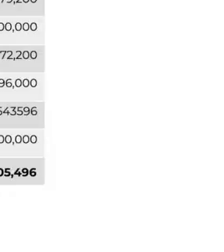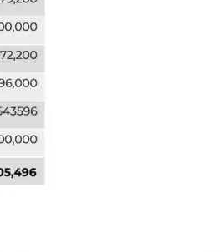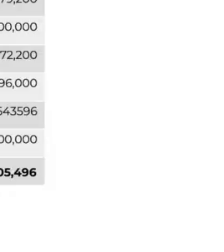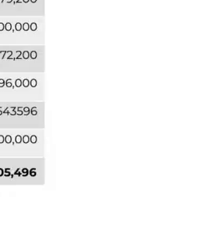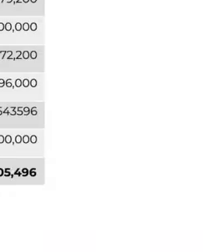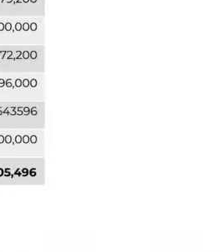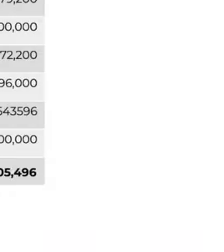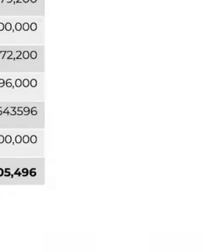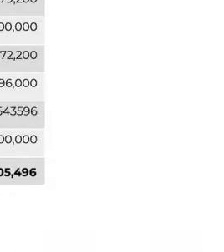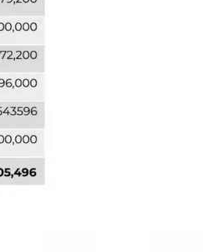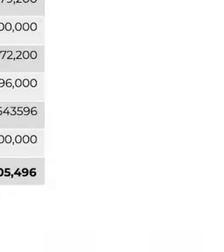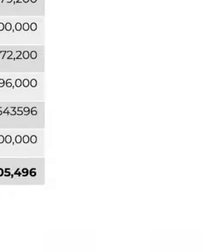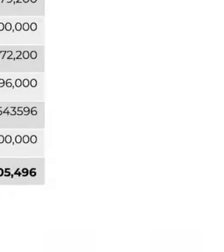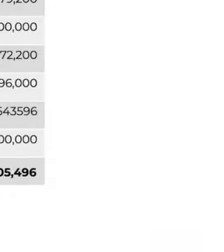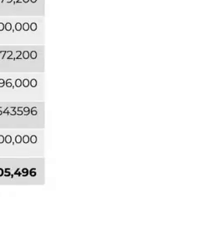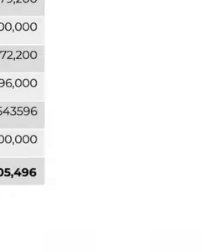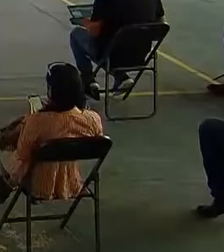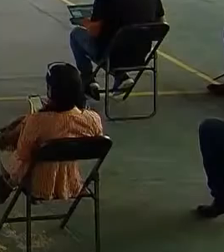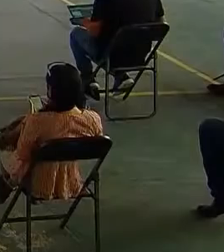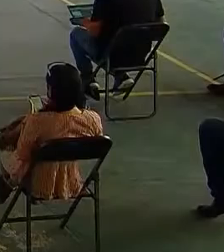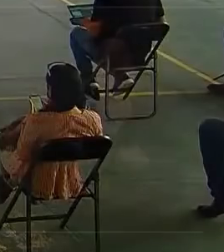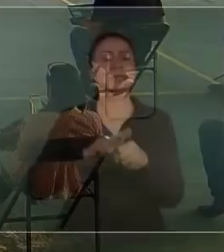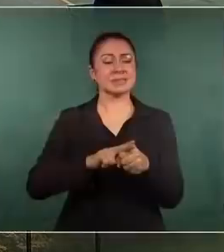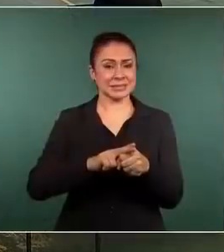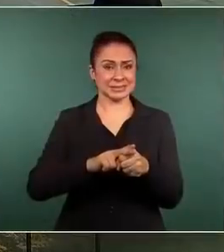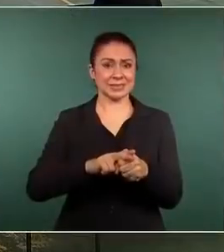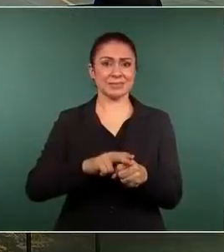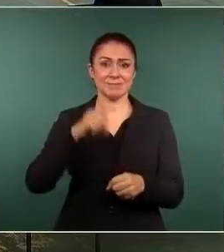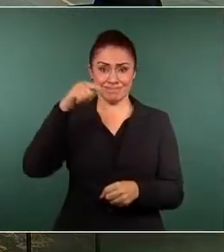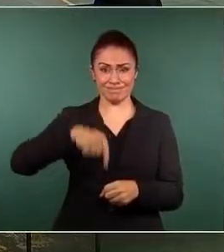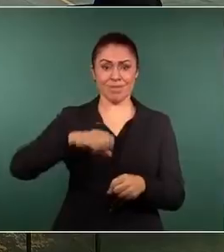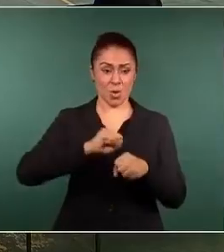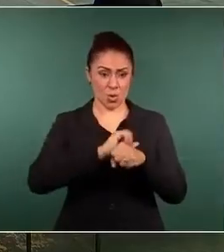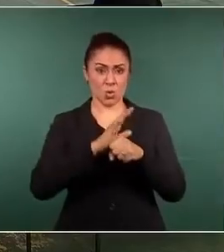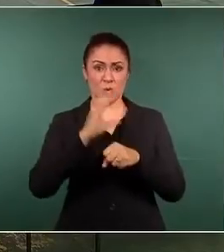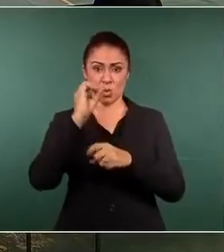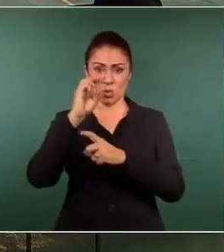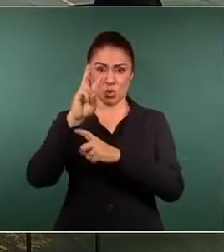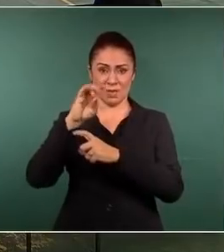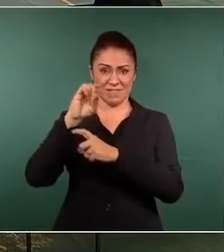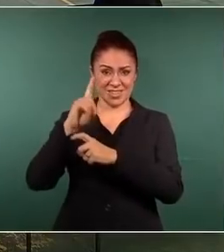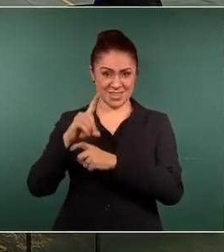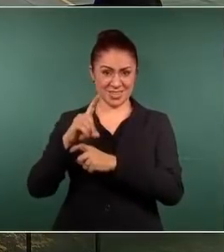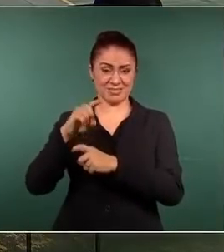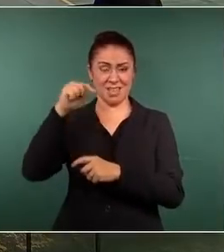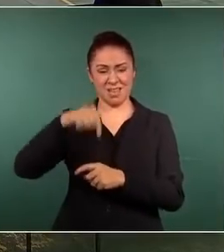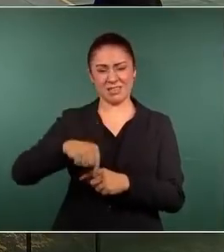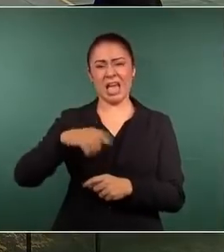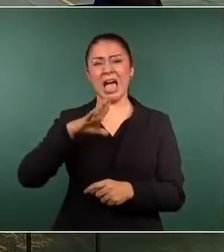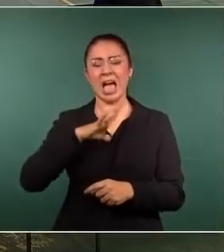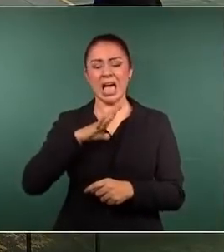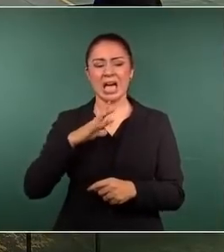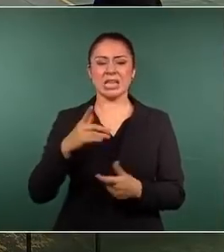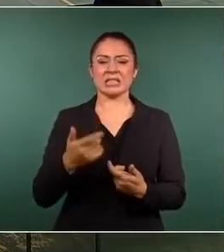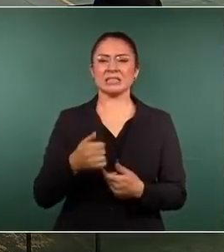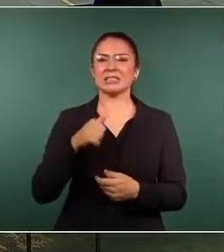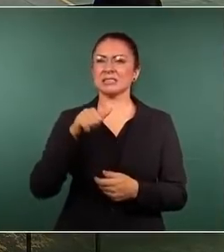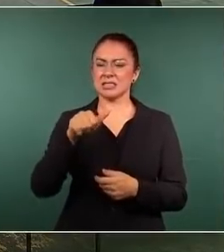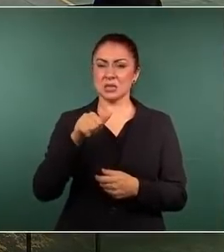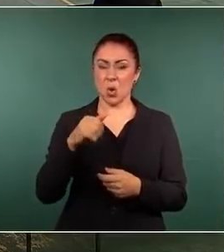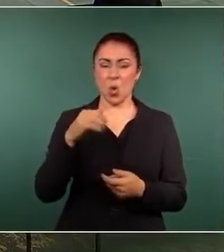adelante por favor en cuántas vitales kobe del estado cuenta con 16 hospitales que están atendiendo la emergencia